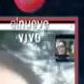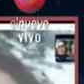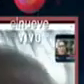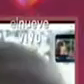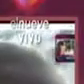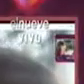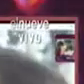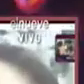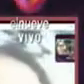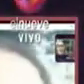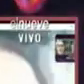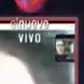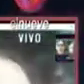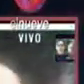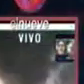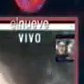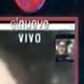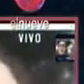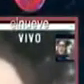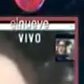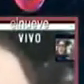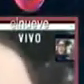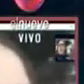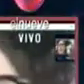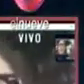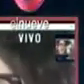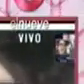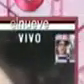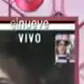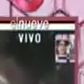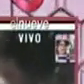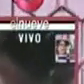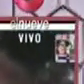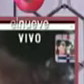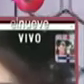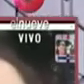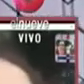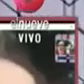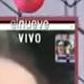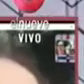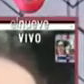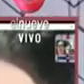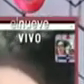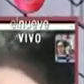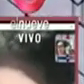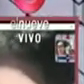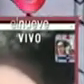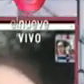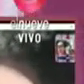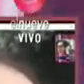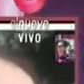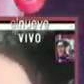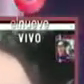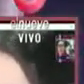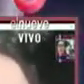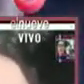pero no, estoy cerca, pero lejos. Lejos. Yo tengo el mi propio... acá no hay como una ley que